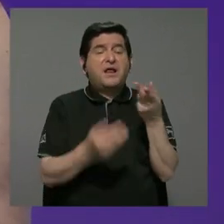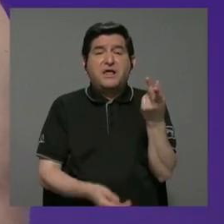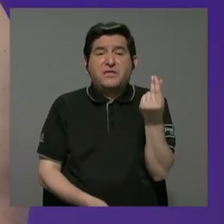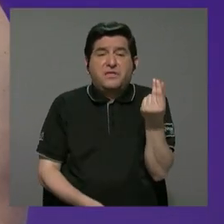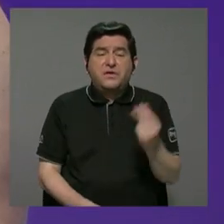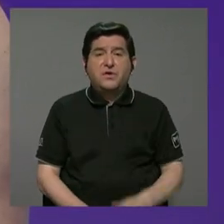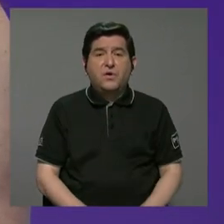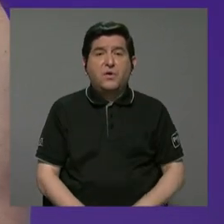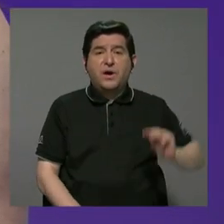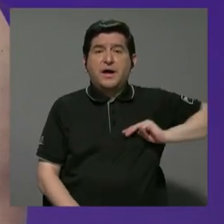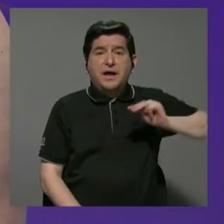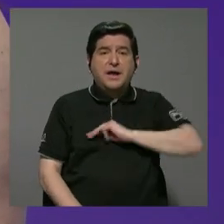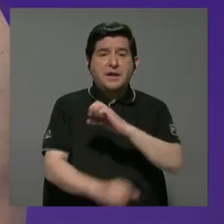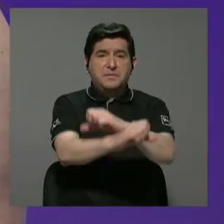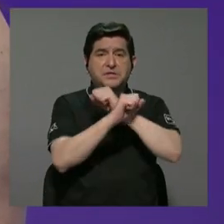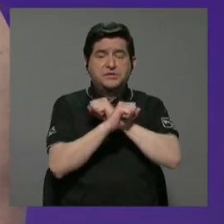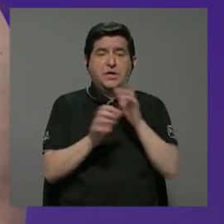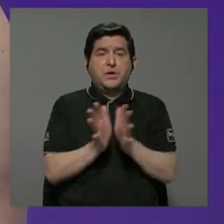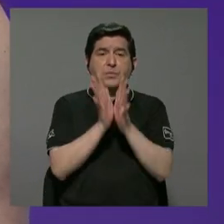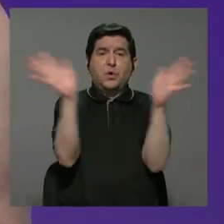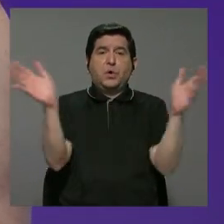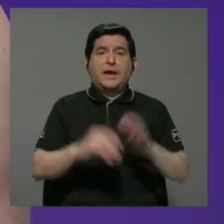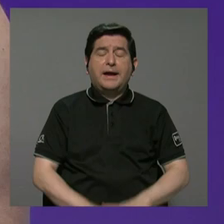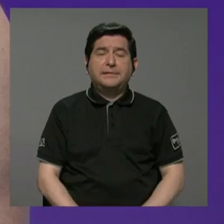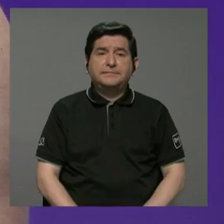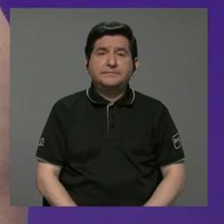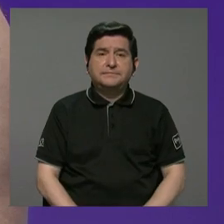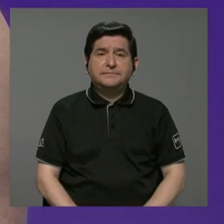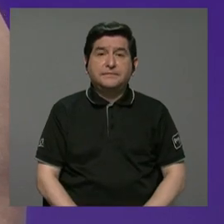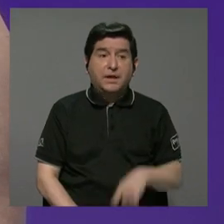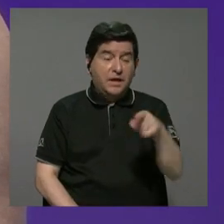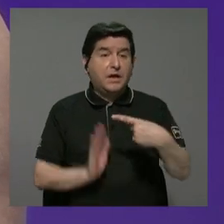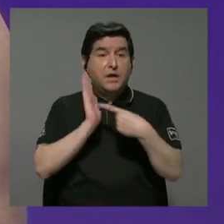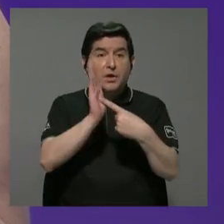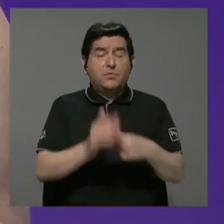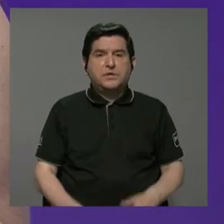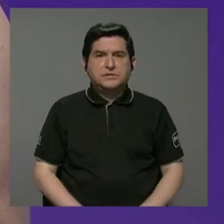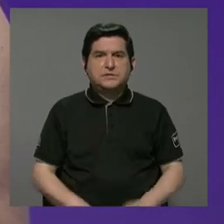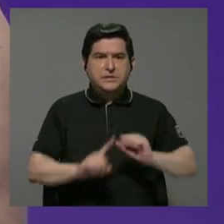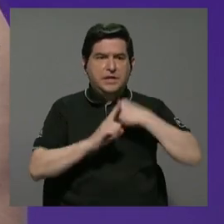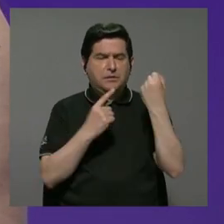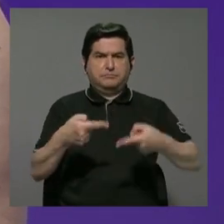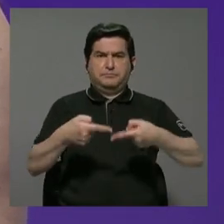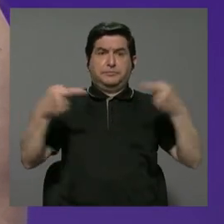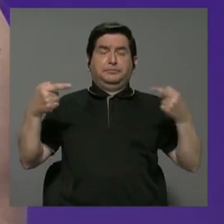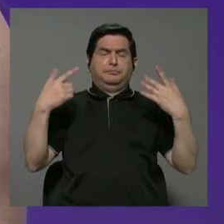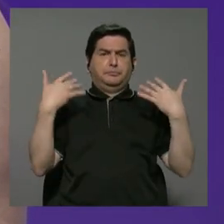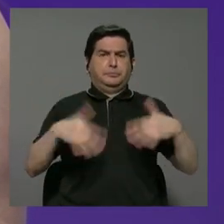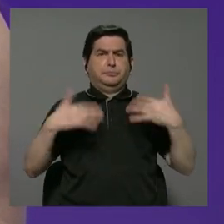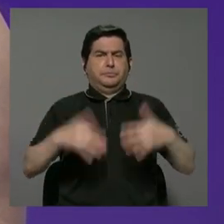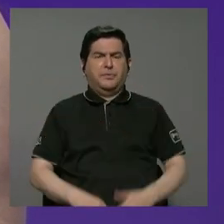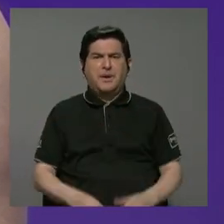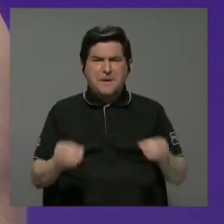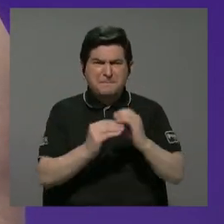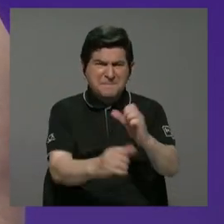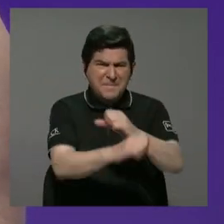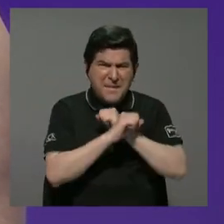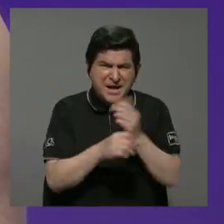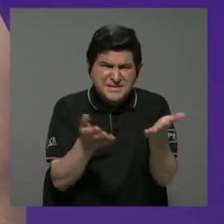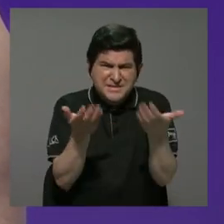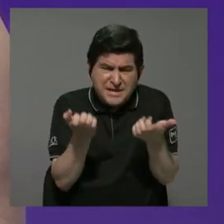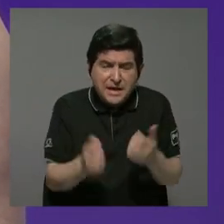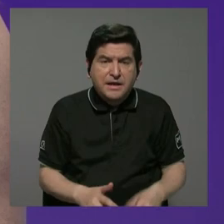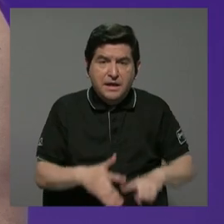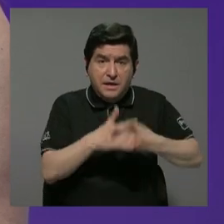al Ministerio de Seguridad Pública, lo cual nos evidencia una contradicción enorme. ¿Queremos más seguridad? Bueno, empecemos